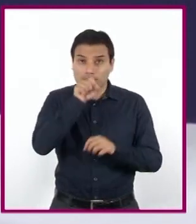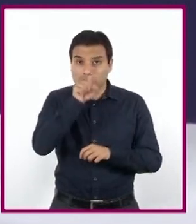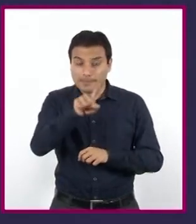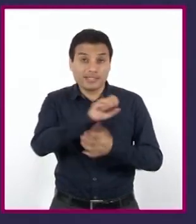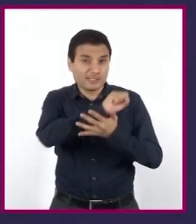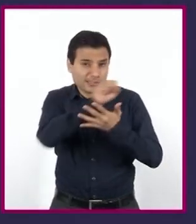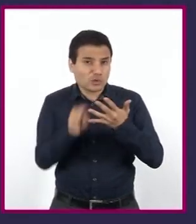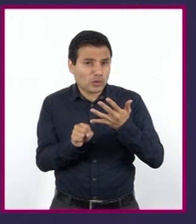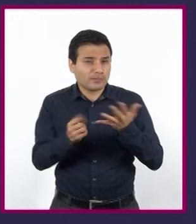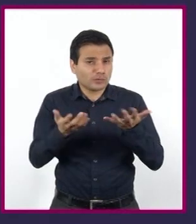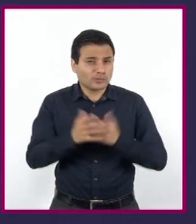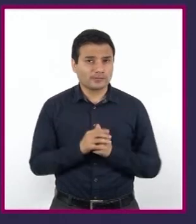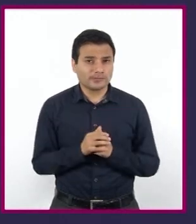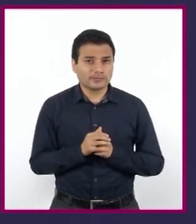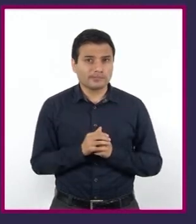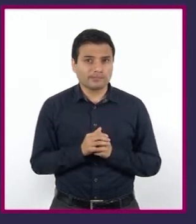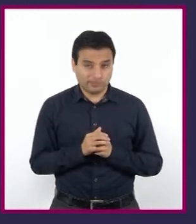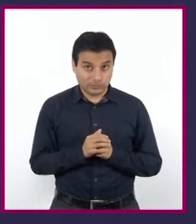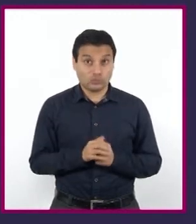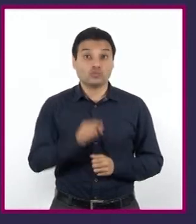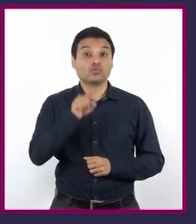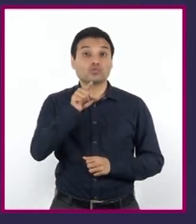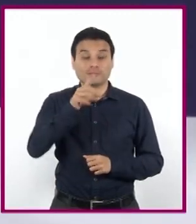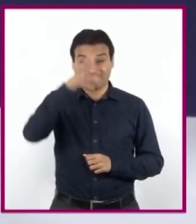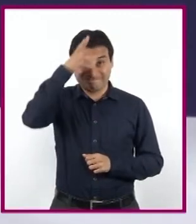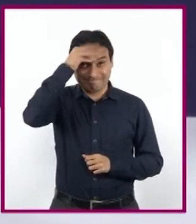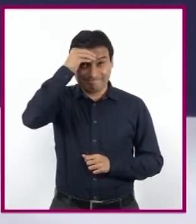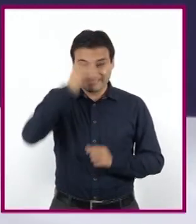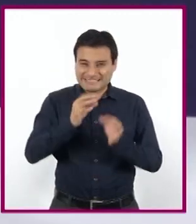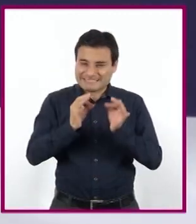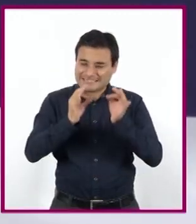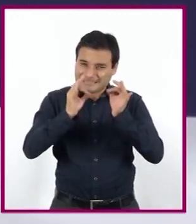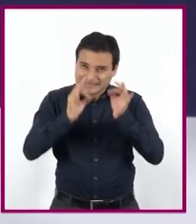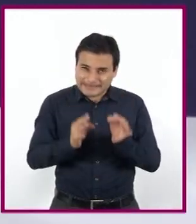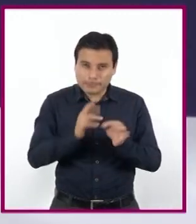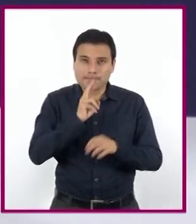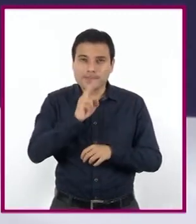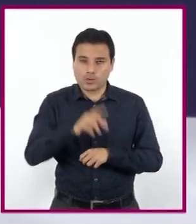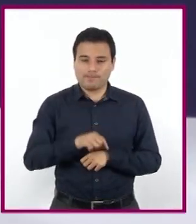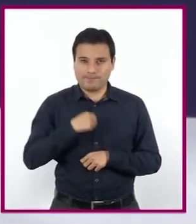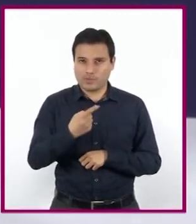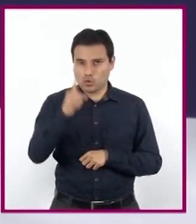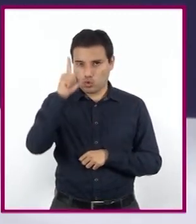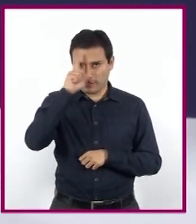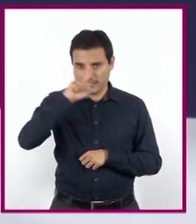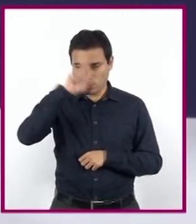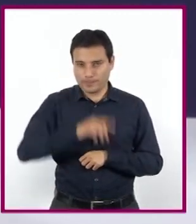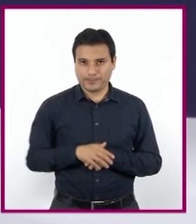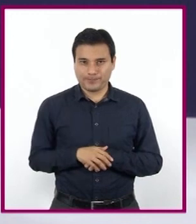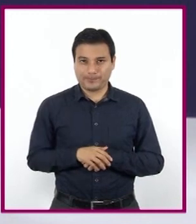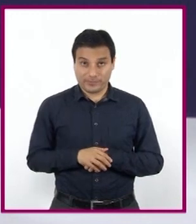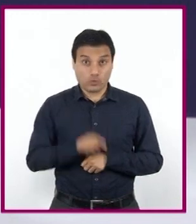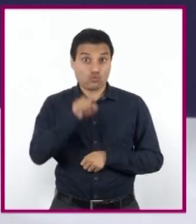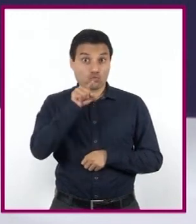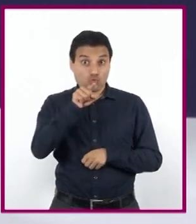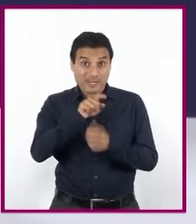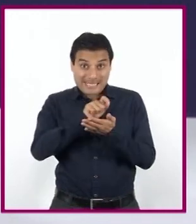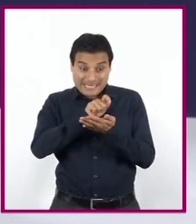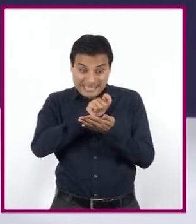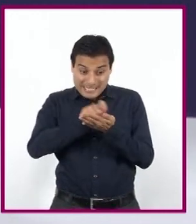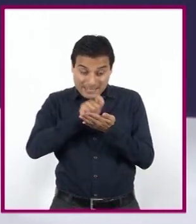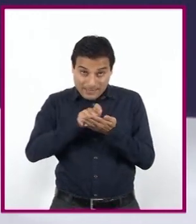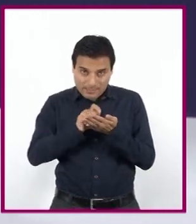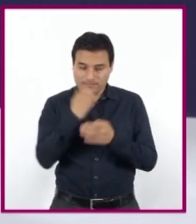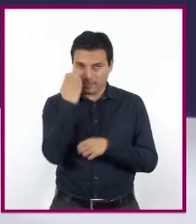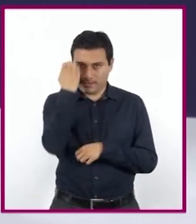sinónimos. Para que consoliden sus aprendizajes, les sugerimos revisar el texto que hayan escrito como resultado de